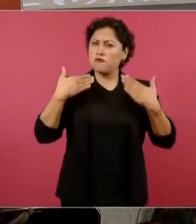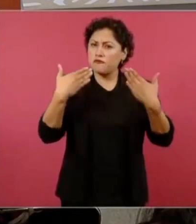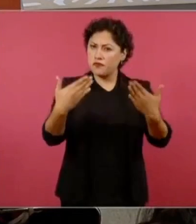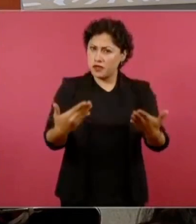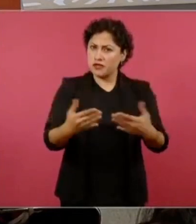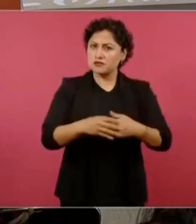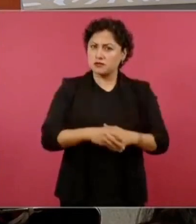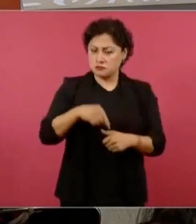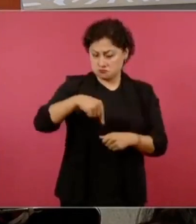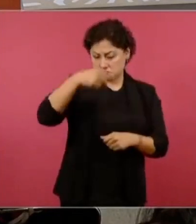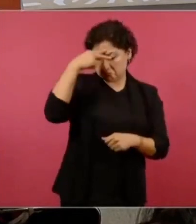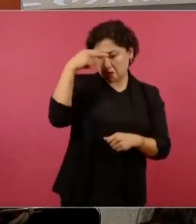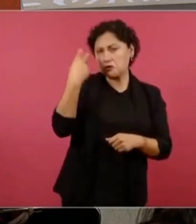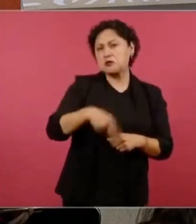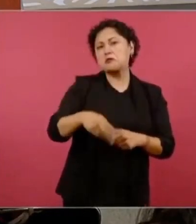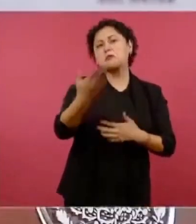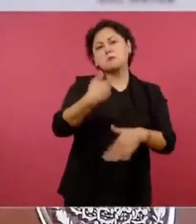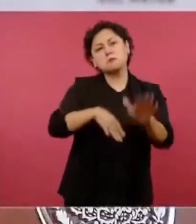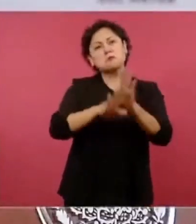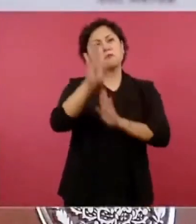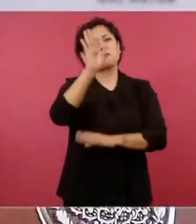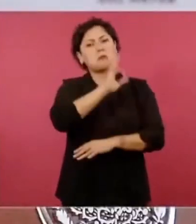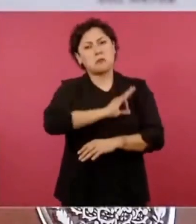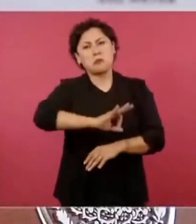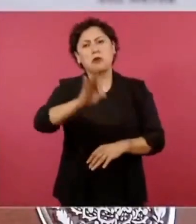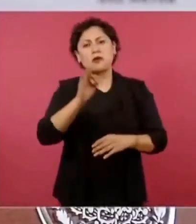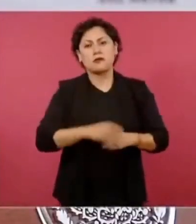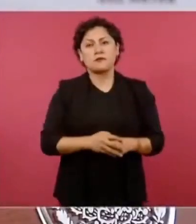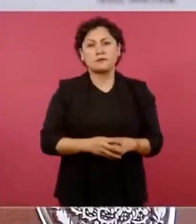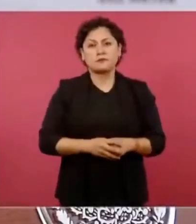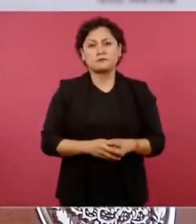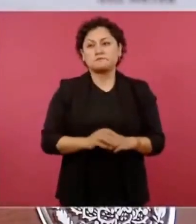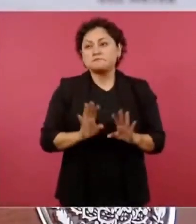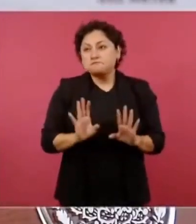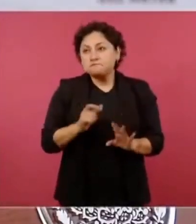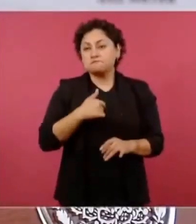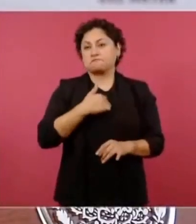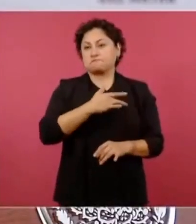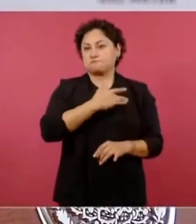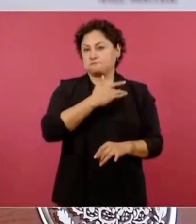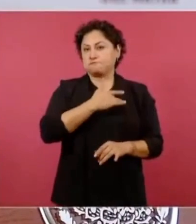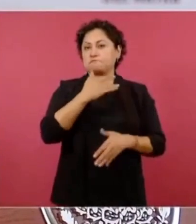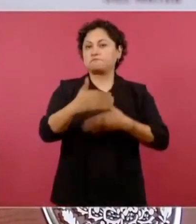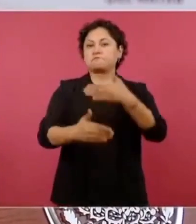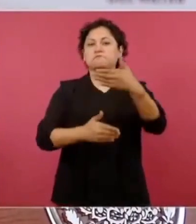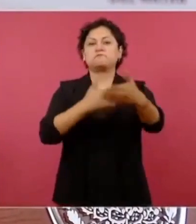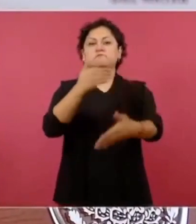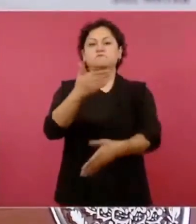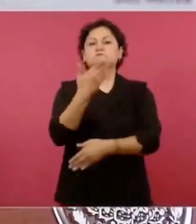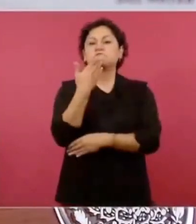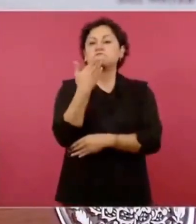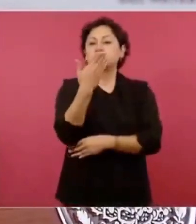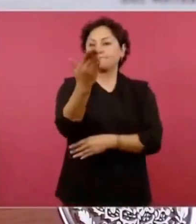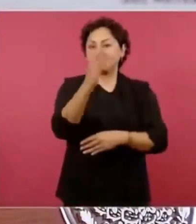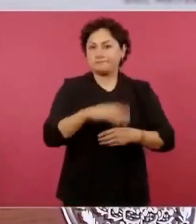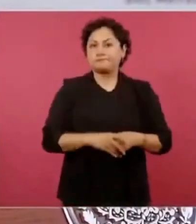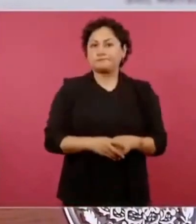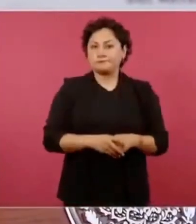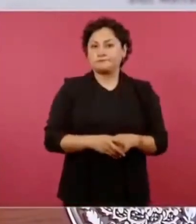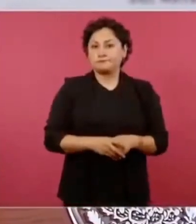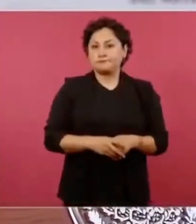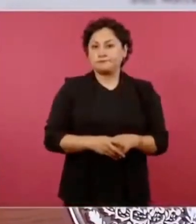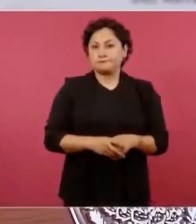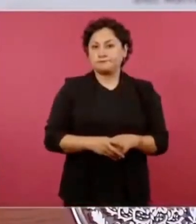el porvenir del país. Creo que nos va a ir muy bien, va a seguir